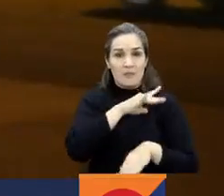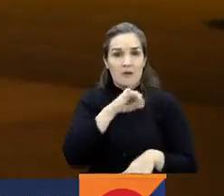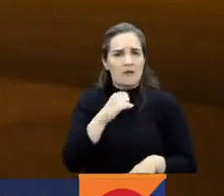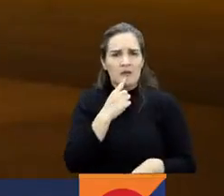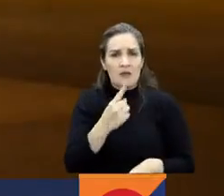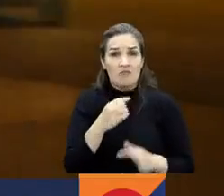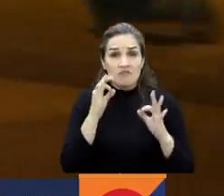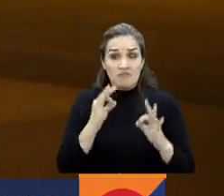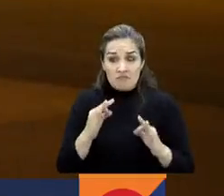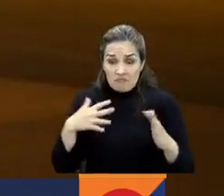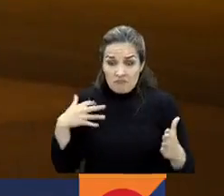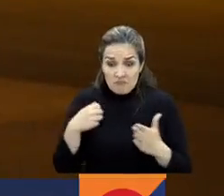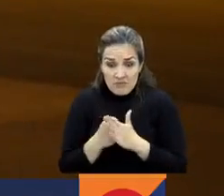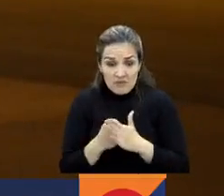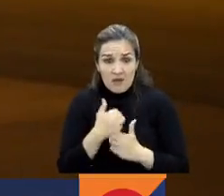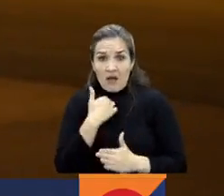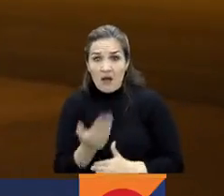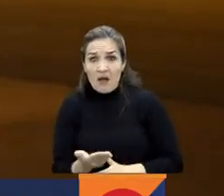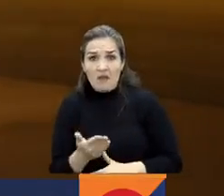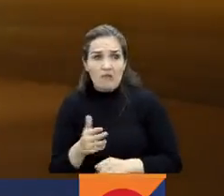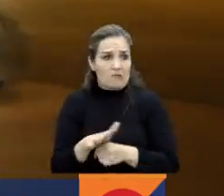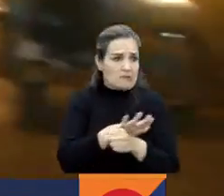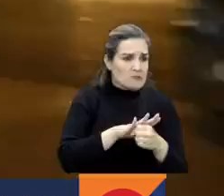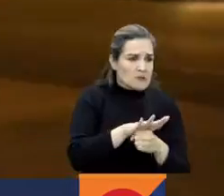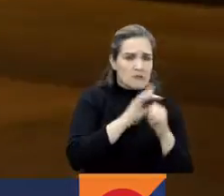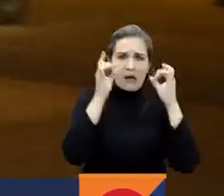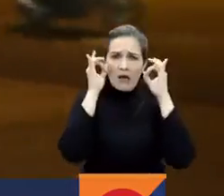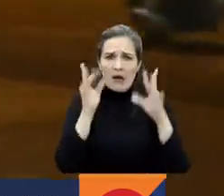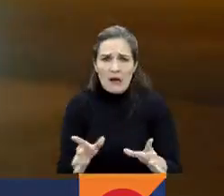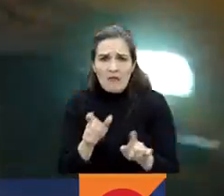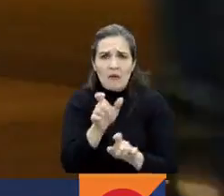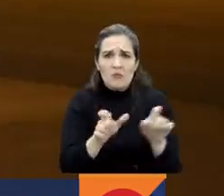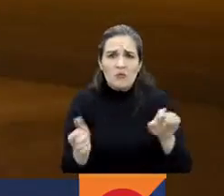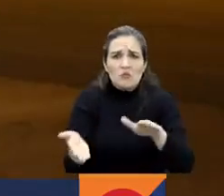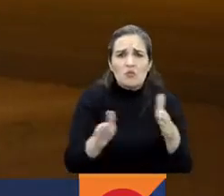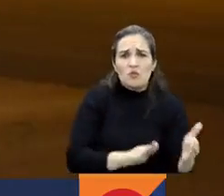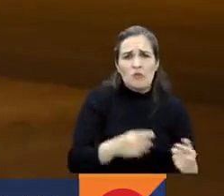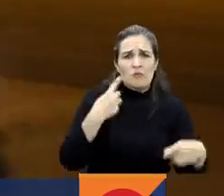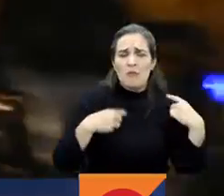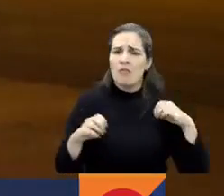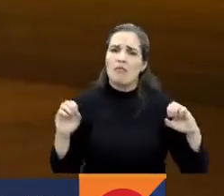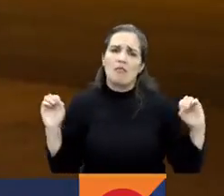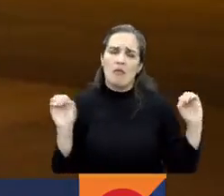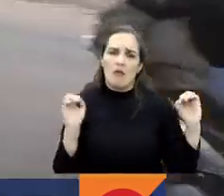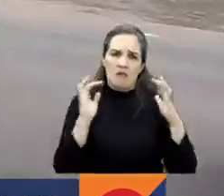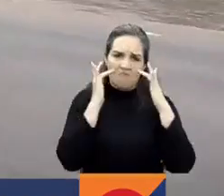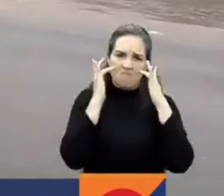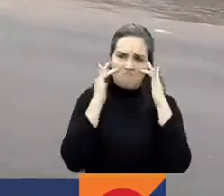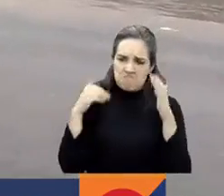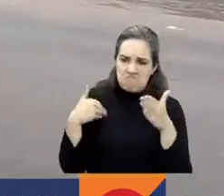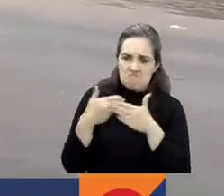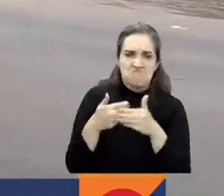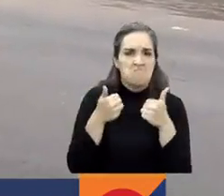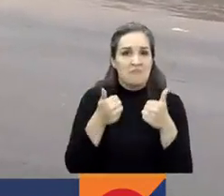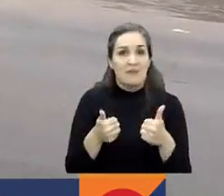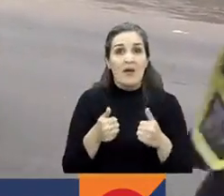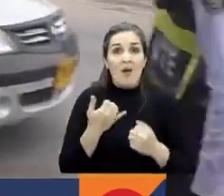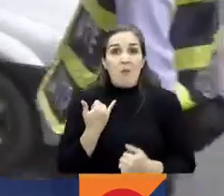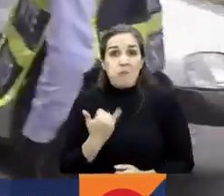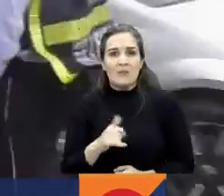presentado durante este puente festivo siniestros viales que involucren personas lesionadas o fallecidas. Hay 6 puestos de